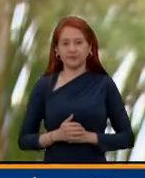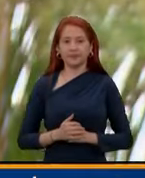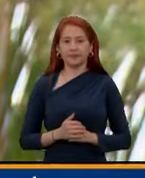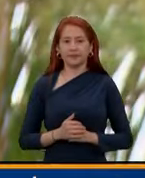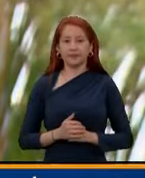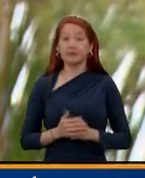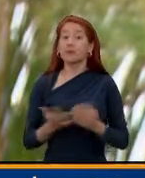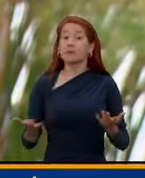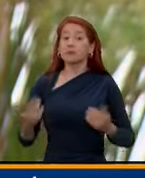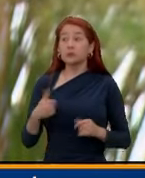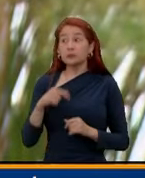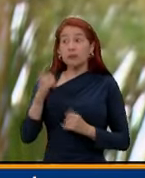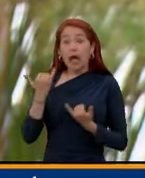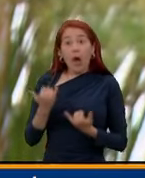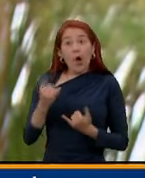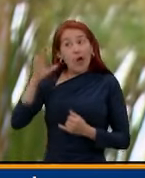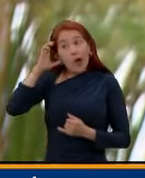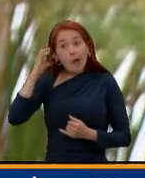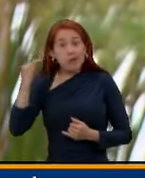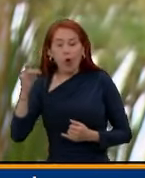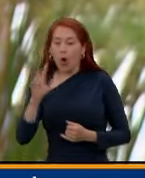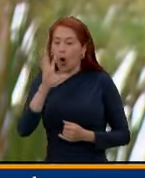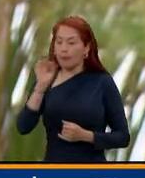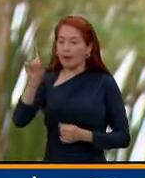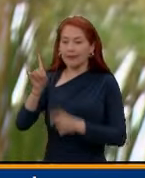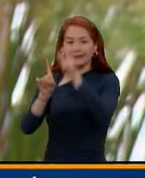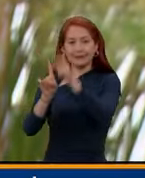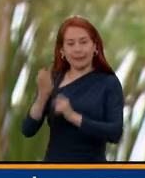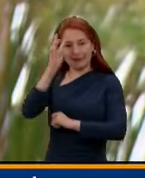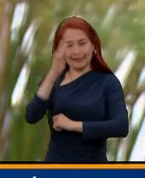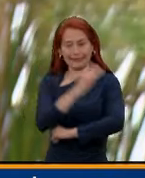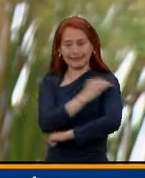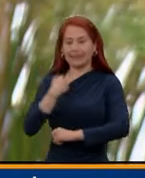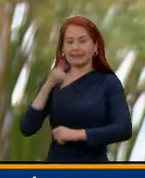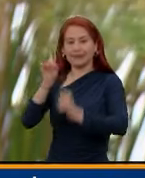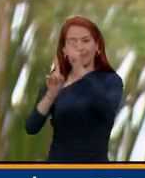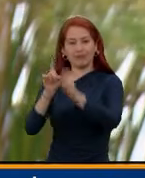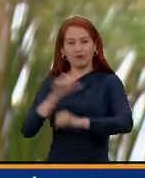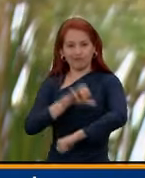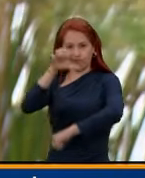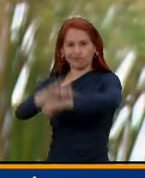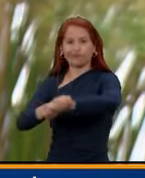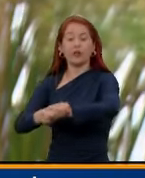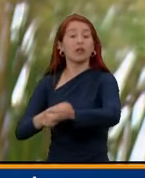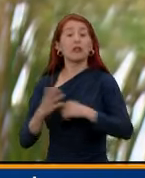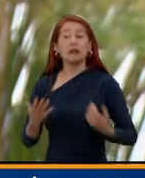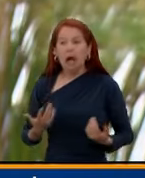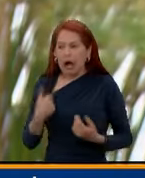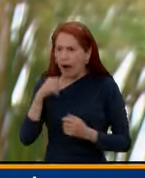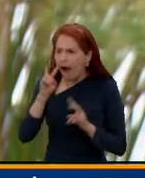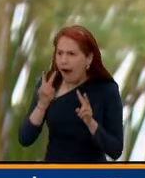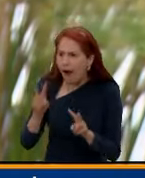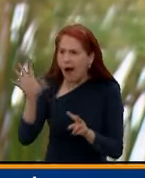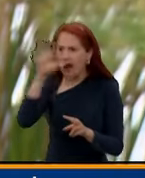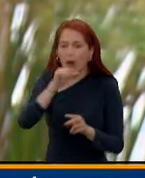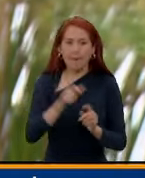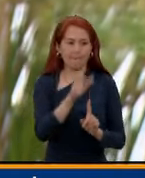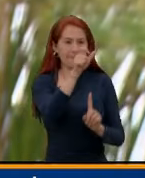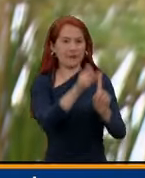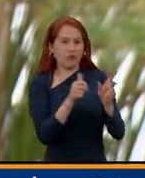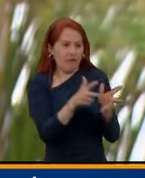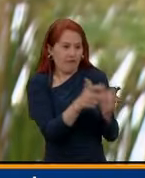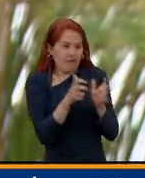A esta hora es noticia un militar que fue capturado por la Policía Nacional en Bogotá en el momento en el que se encontraba extorsionando a sus